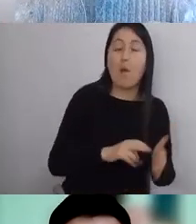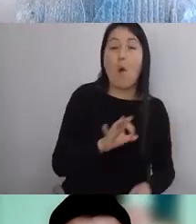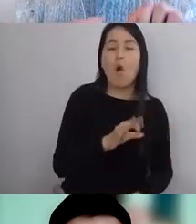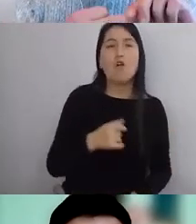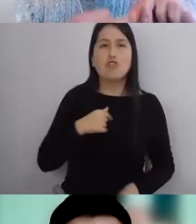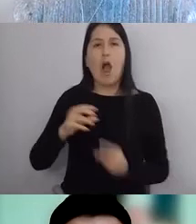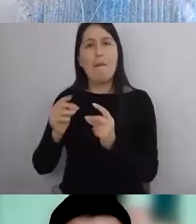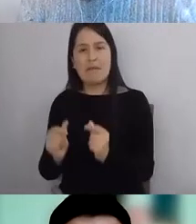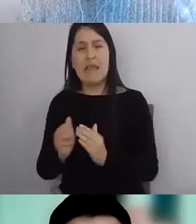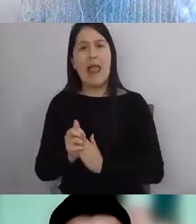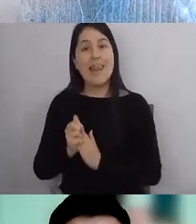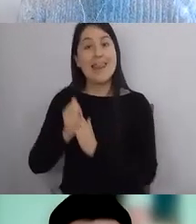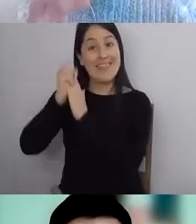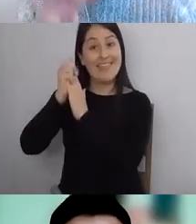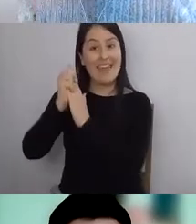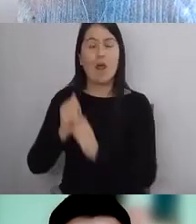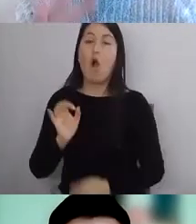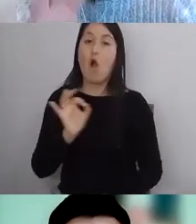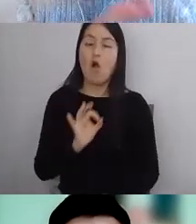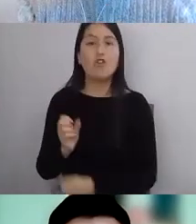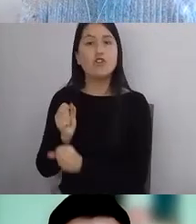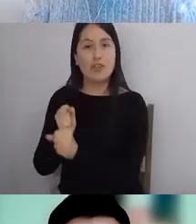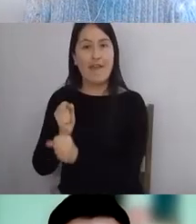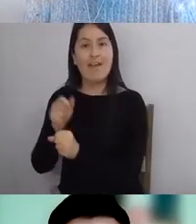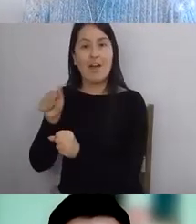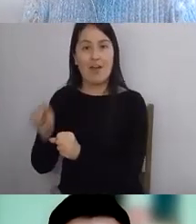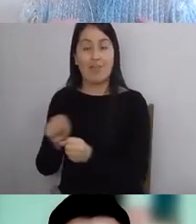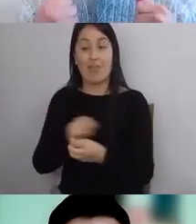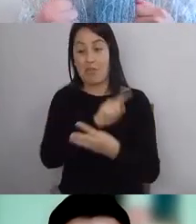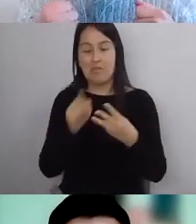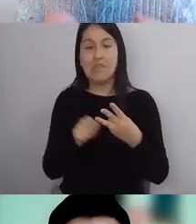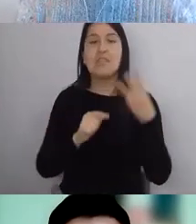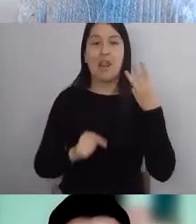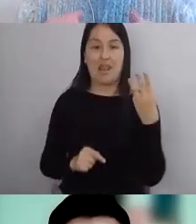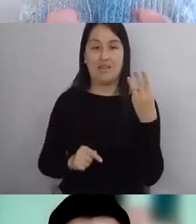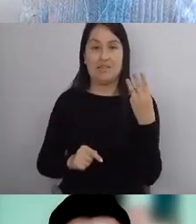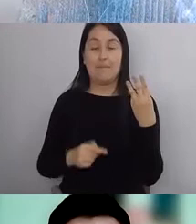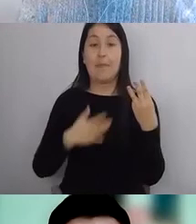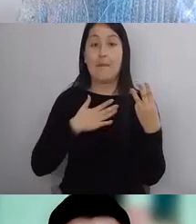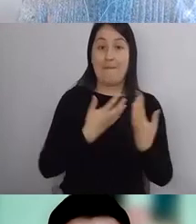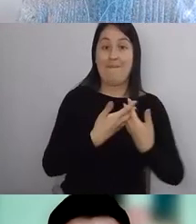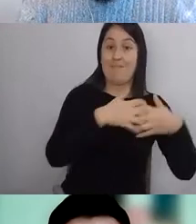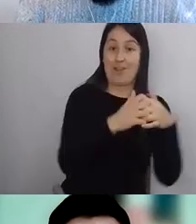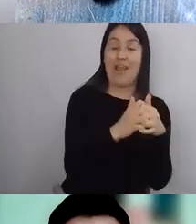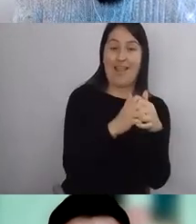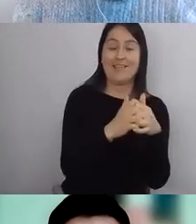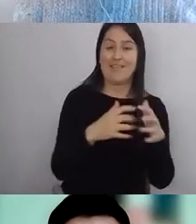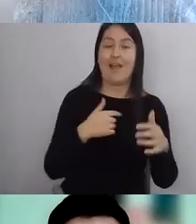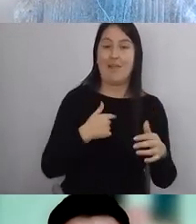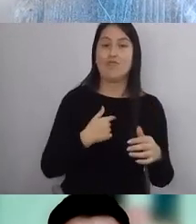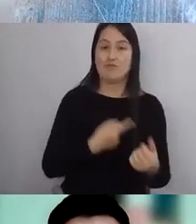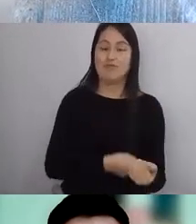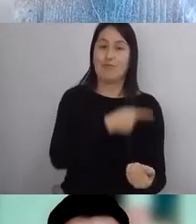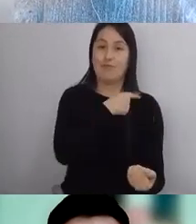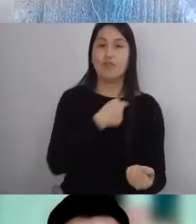liderazgo y además trabajo bien en equipo. Perfecto. Tres competencias tengo. Y son mis fortalezas y mis fuertes. ¿Ya?